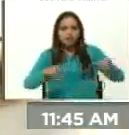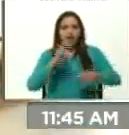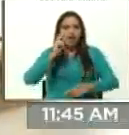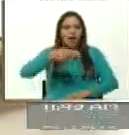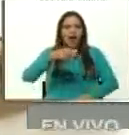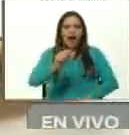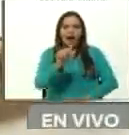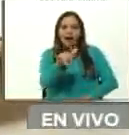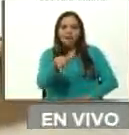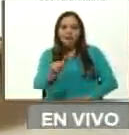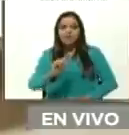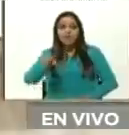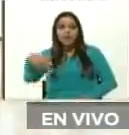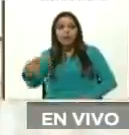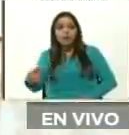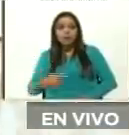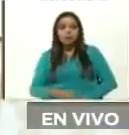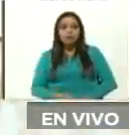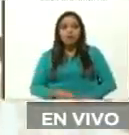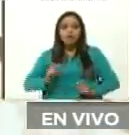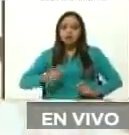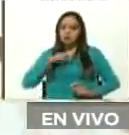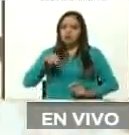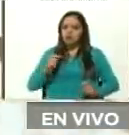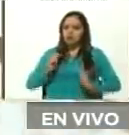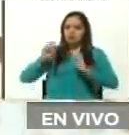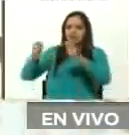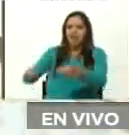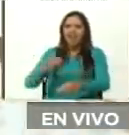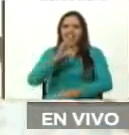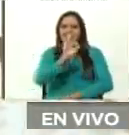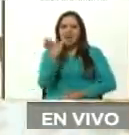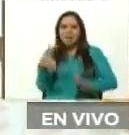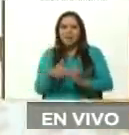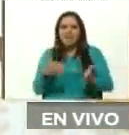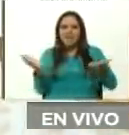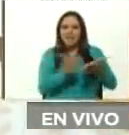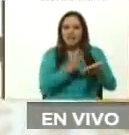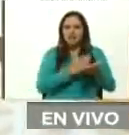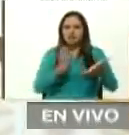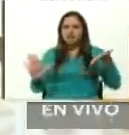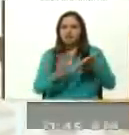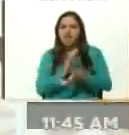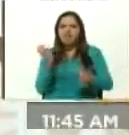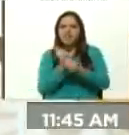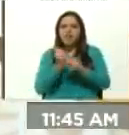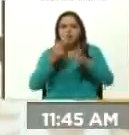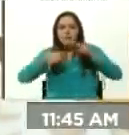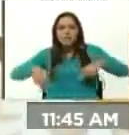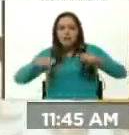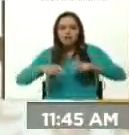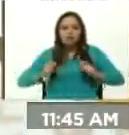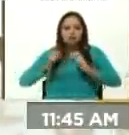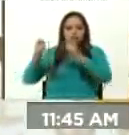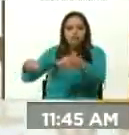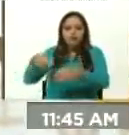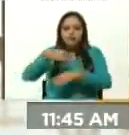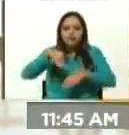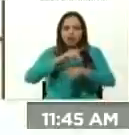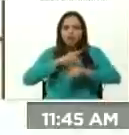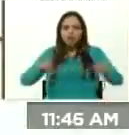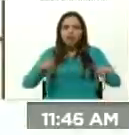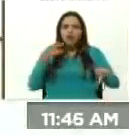A partir de ahí, la entrega de más de 3.000 folios contentivos del trabajo de este Ministerio Público, que fueron